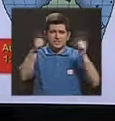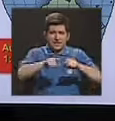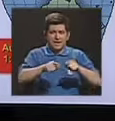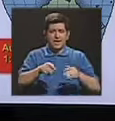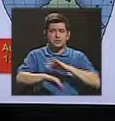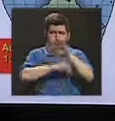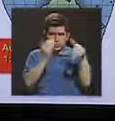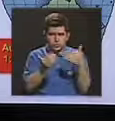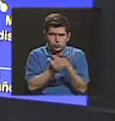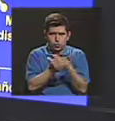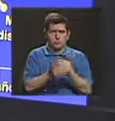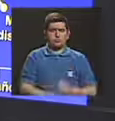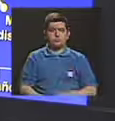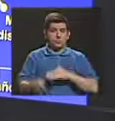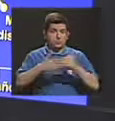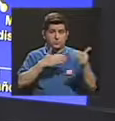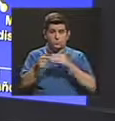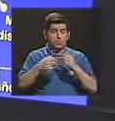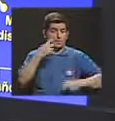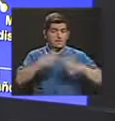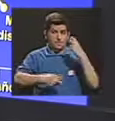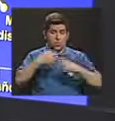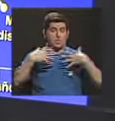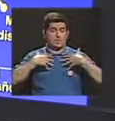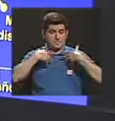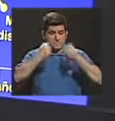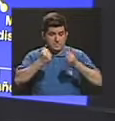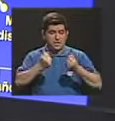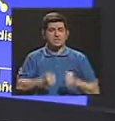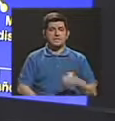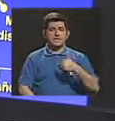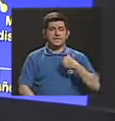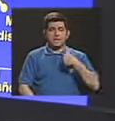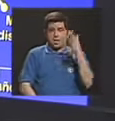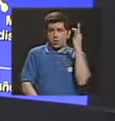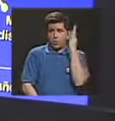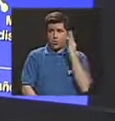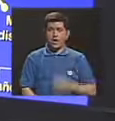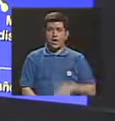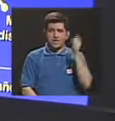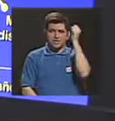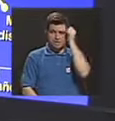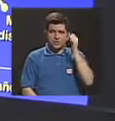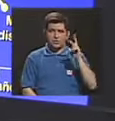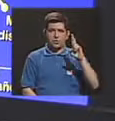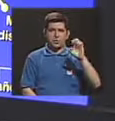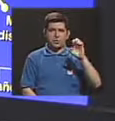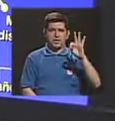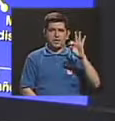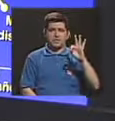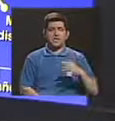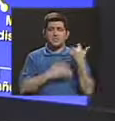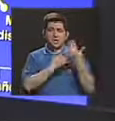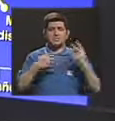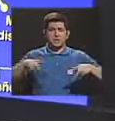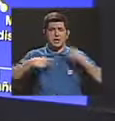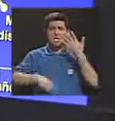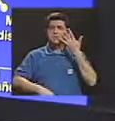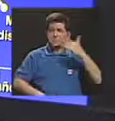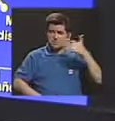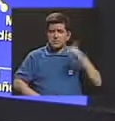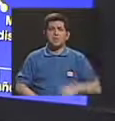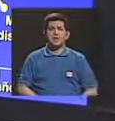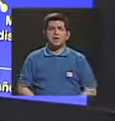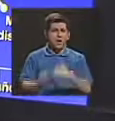como prevalencia total. A pesar de las complicaciones de salud que pueden tener las mujeres con síndrome de Rett, su esperanza de vida es muy